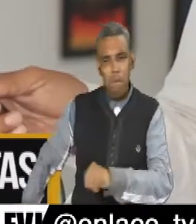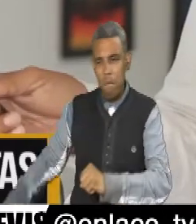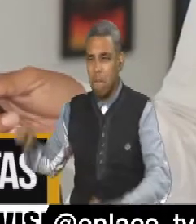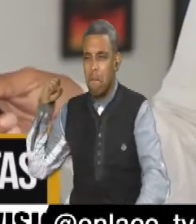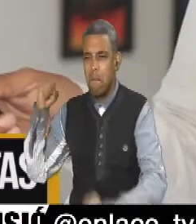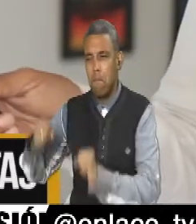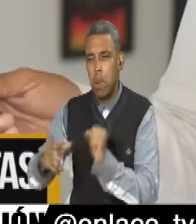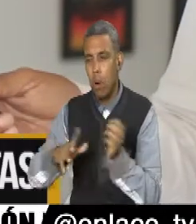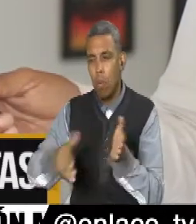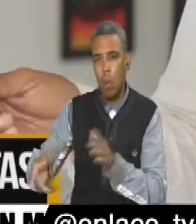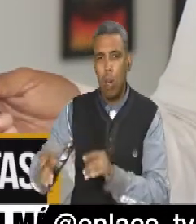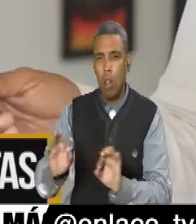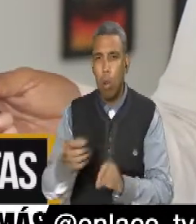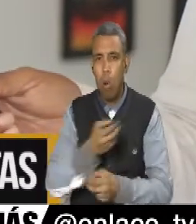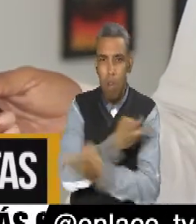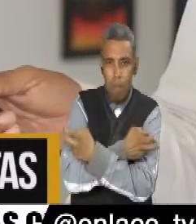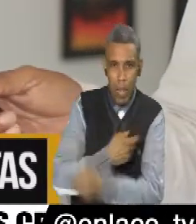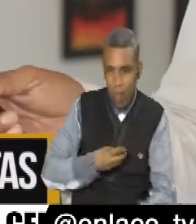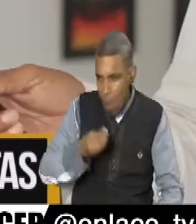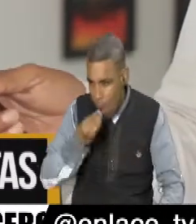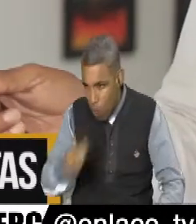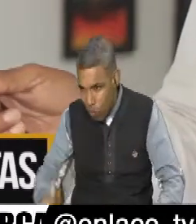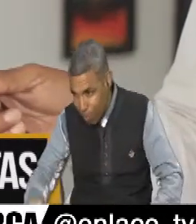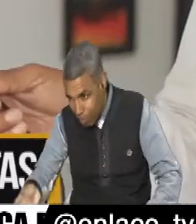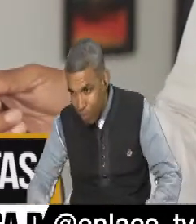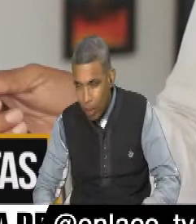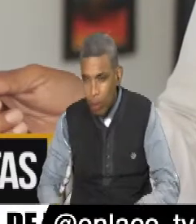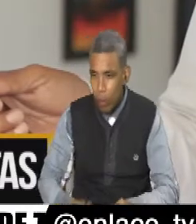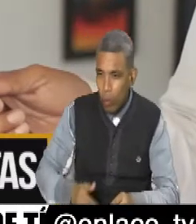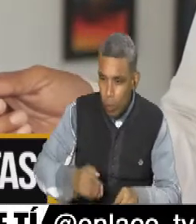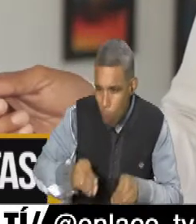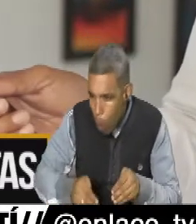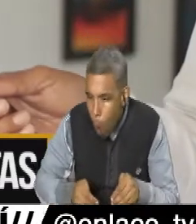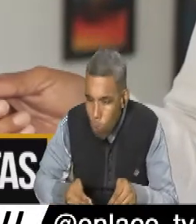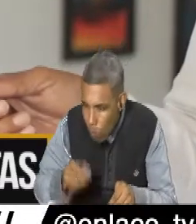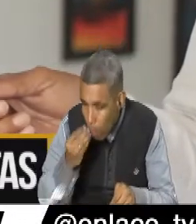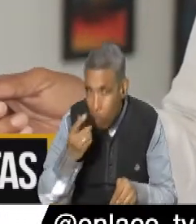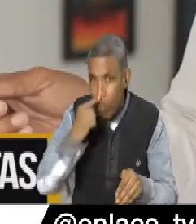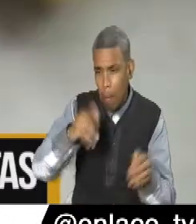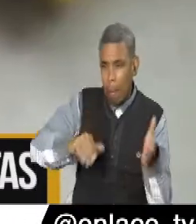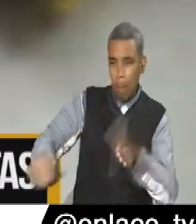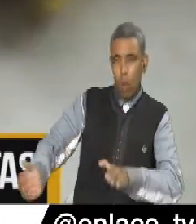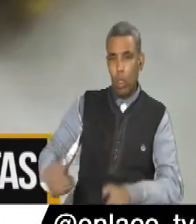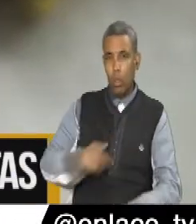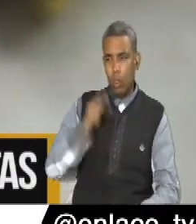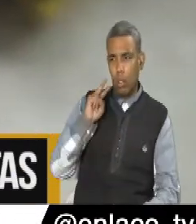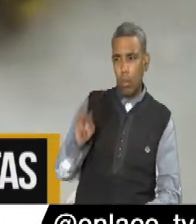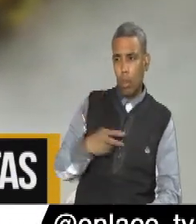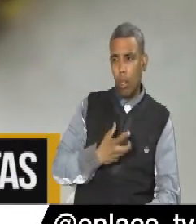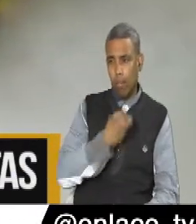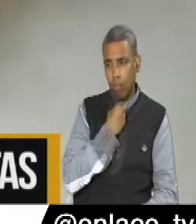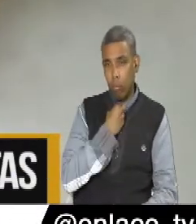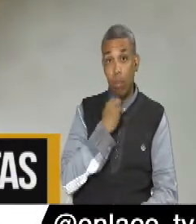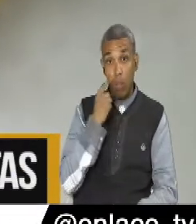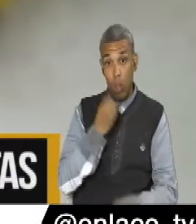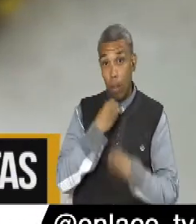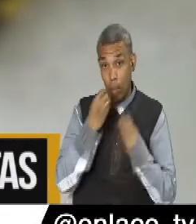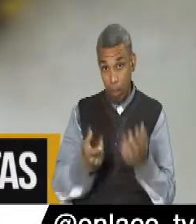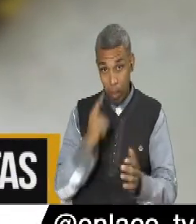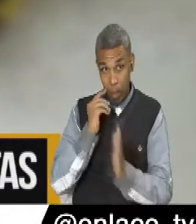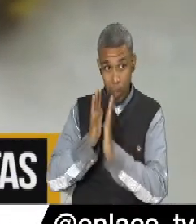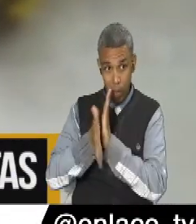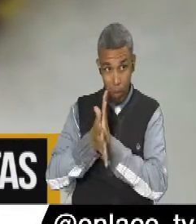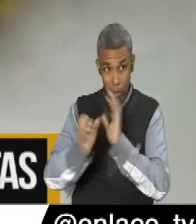estos animalitos indefensos que no tienen voz pero que sienten es algo desastroso. Recordaron que actuaciones como las denunciadas